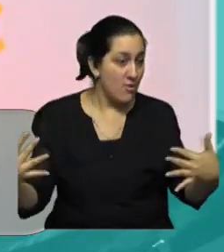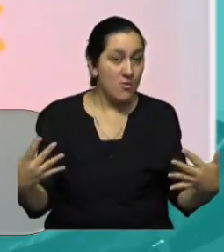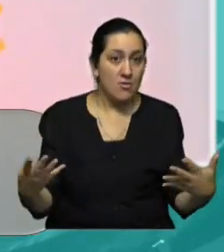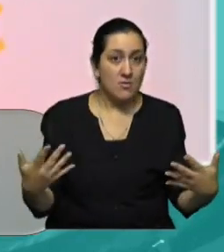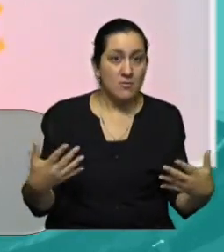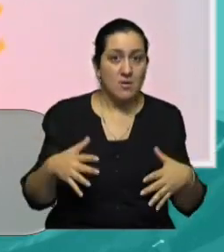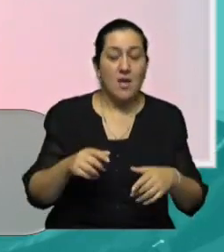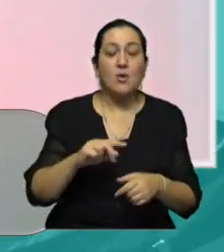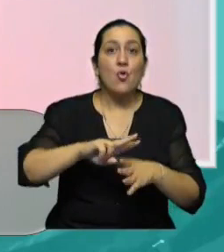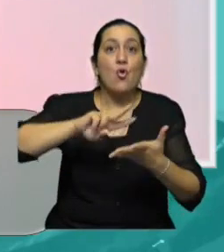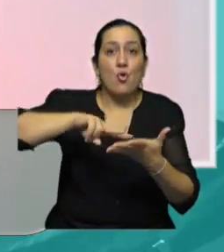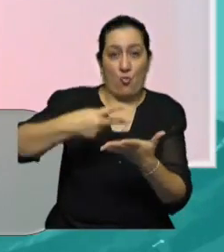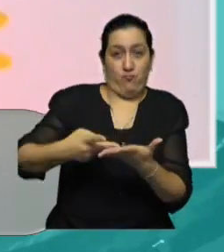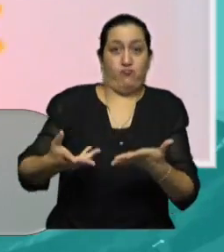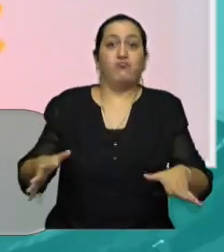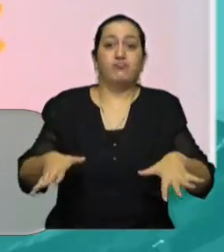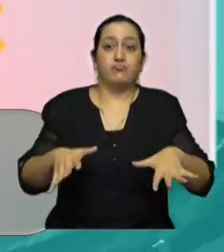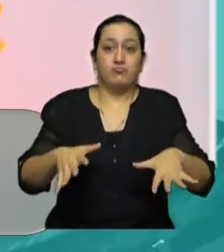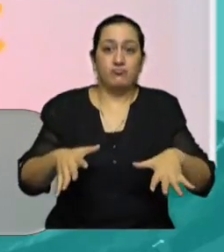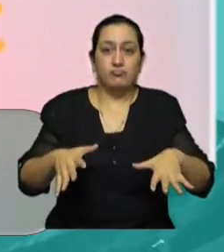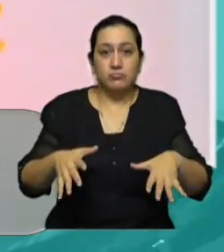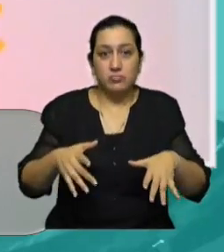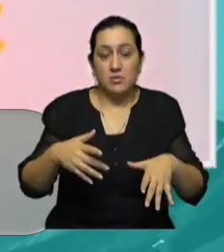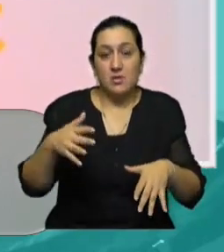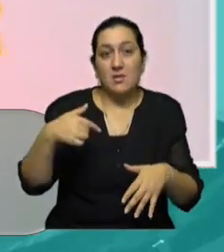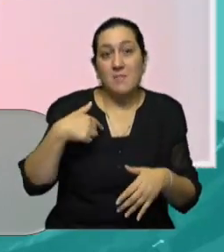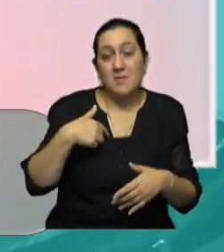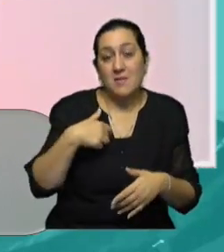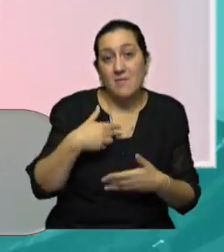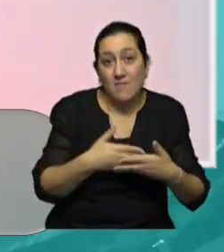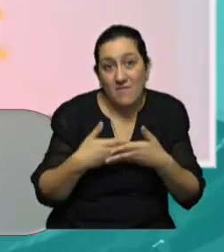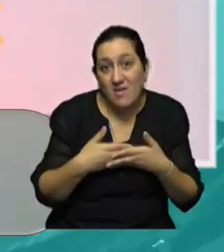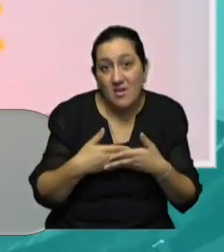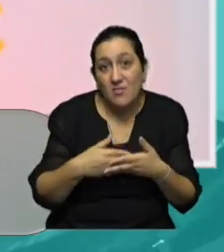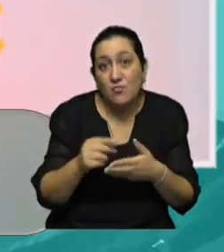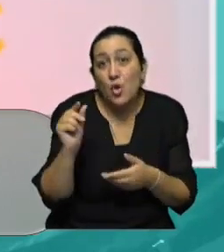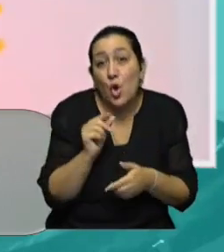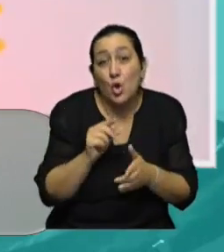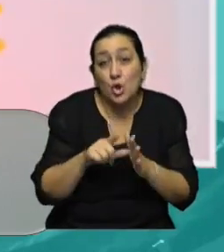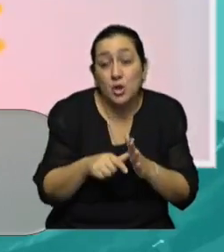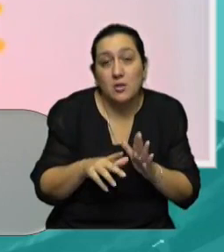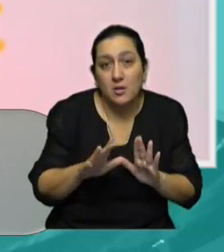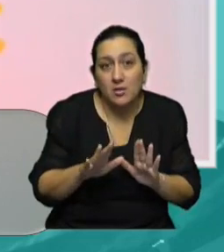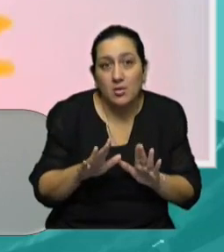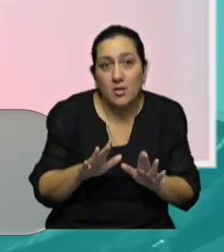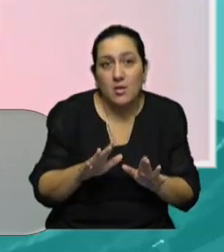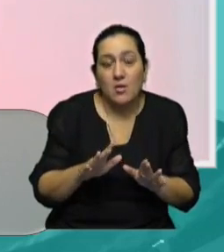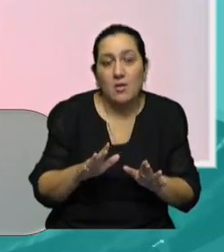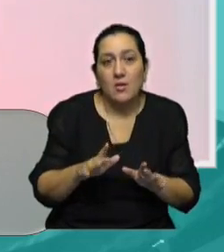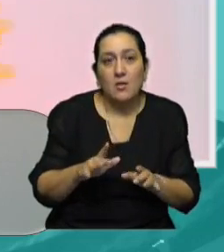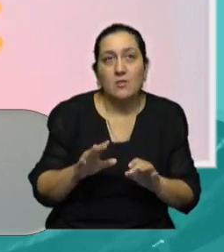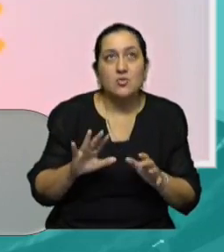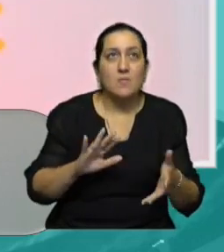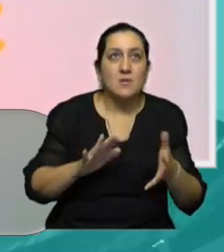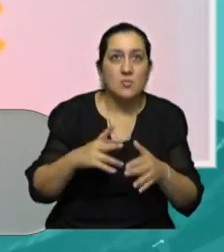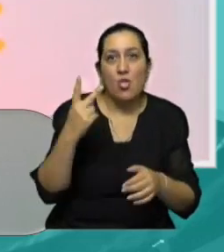Las convulsiones, por lo menos las de fe, por suerte, no duran mucho, parece una eternidad. Pero no ya, o sea,